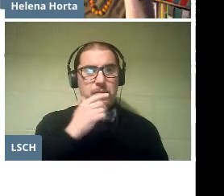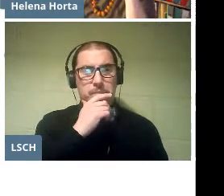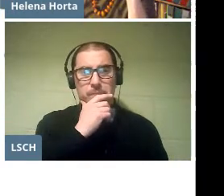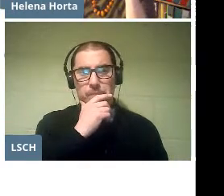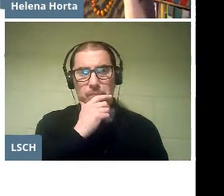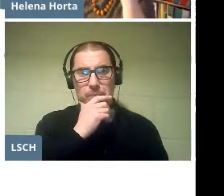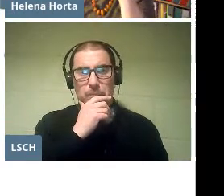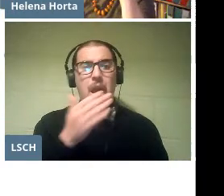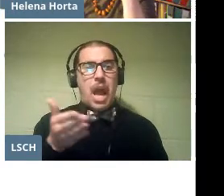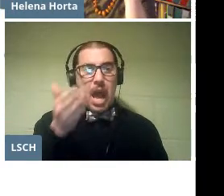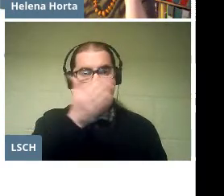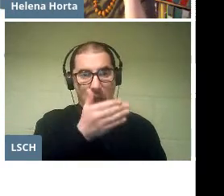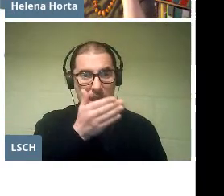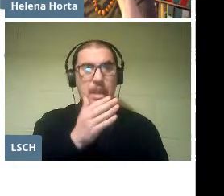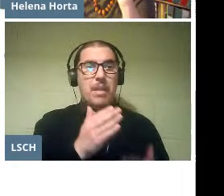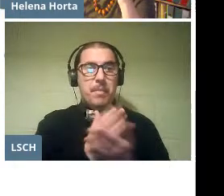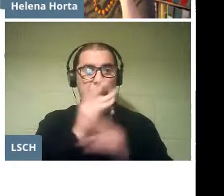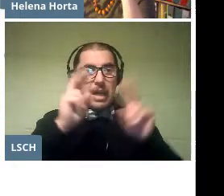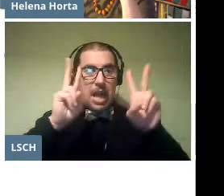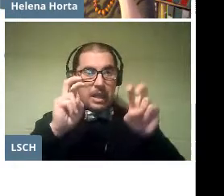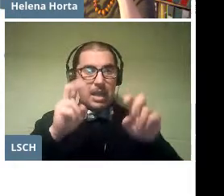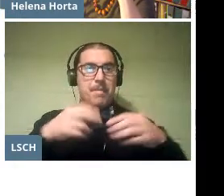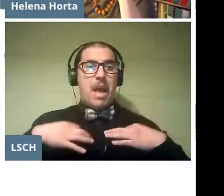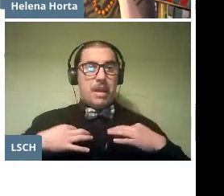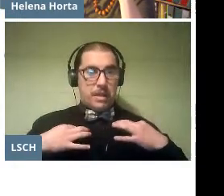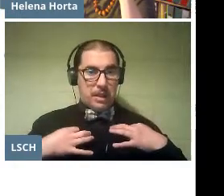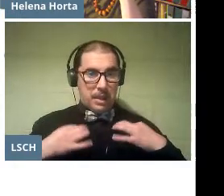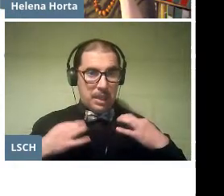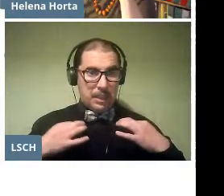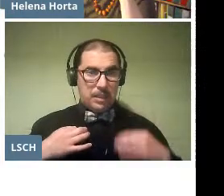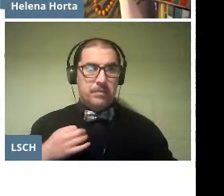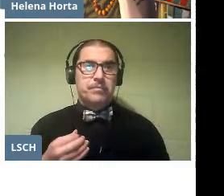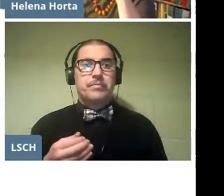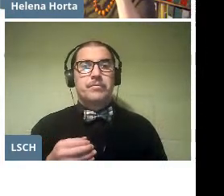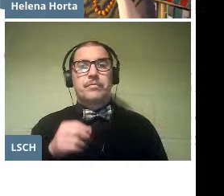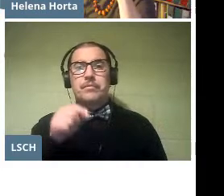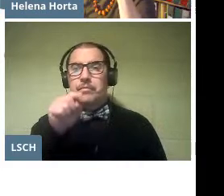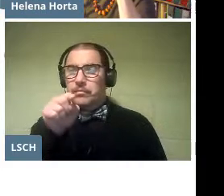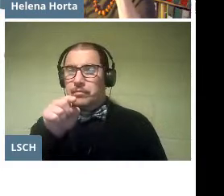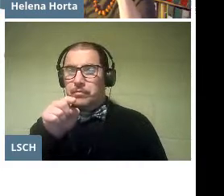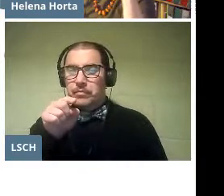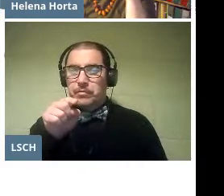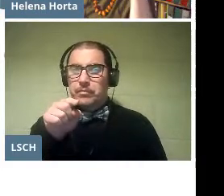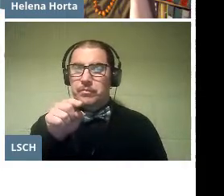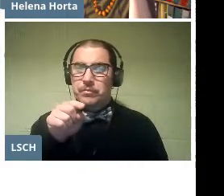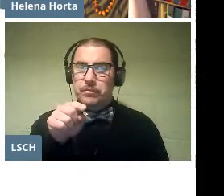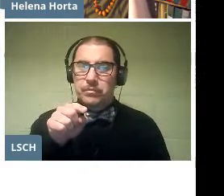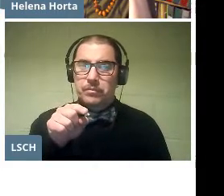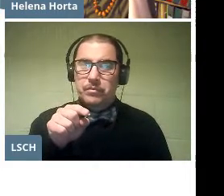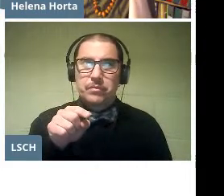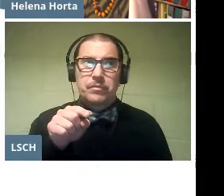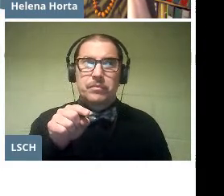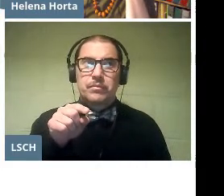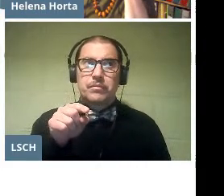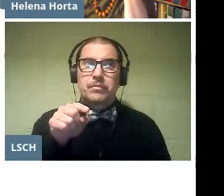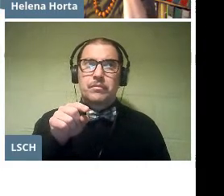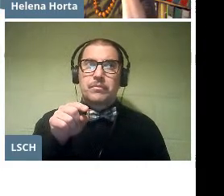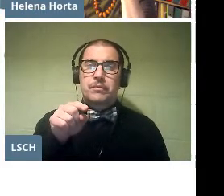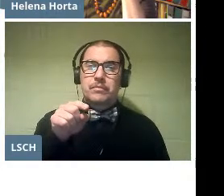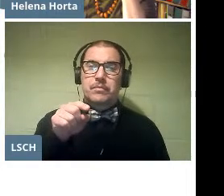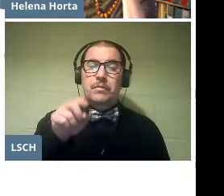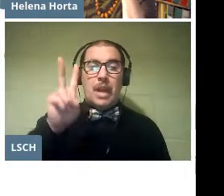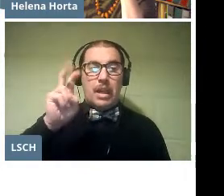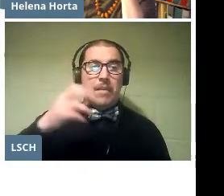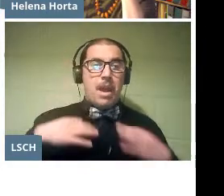entrar de lleno en el tema textil, tengo que aclarar que hay en todos los